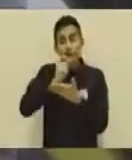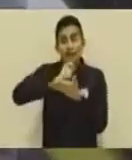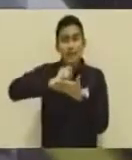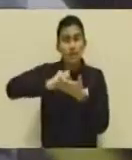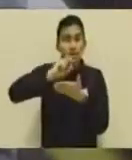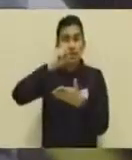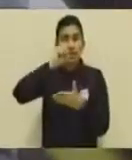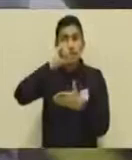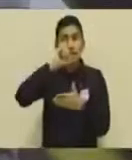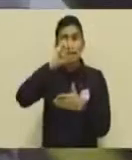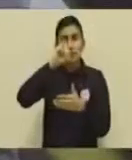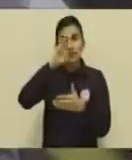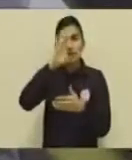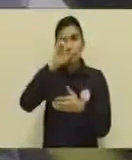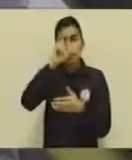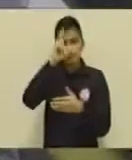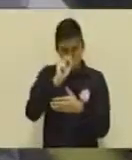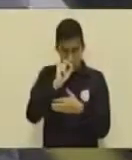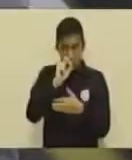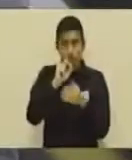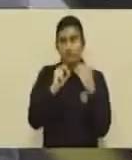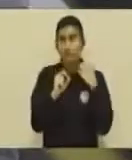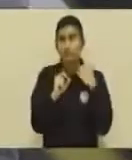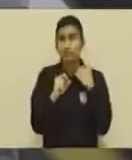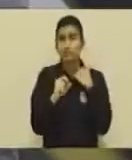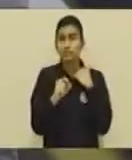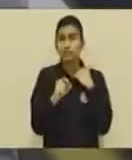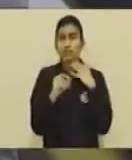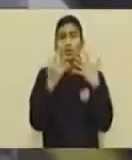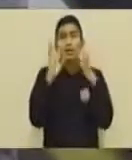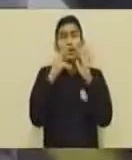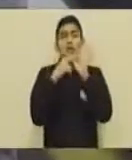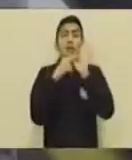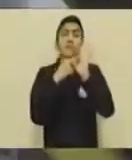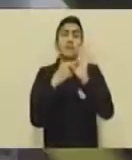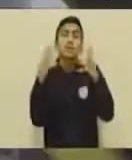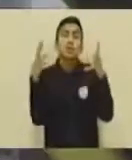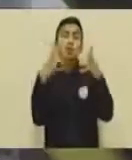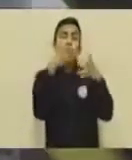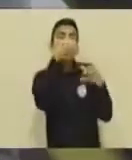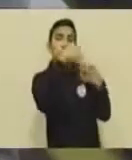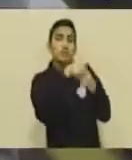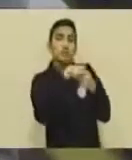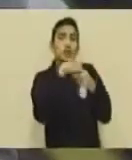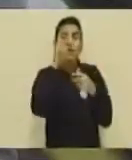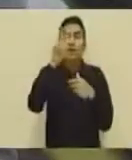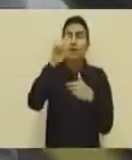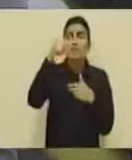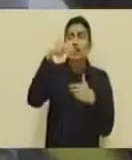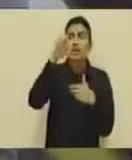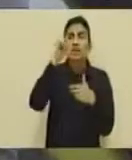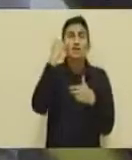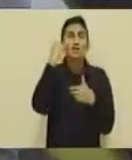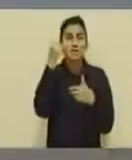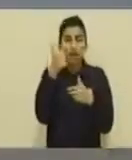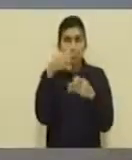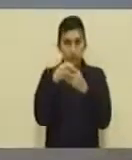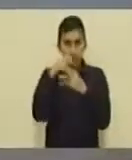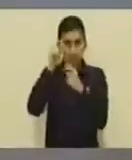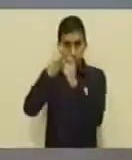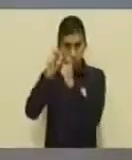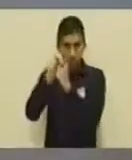símbolo y la representación de ese electrón de valencia por medio de un puntito.